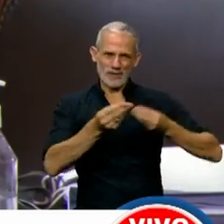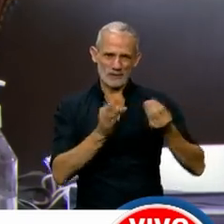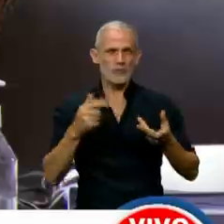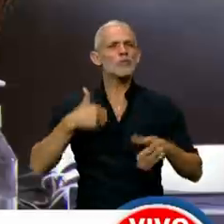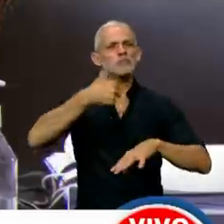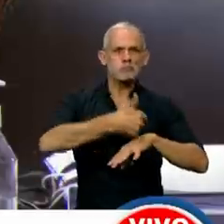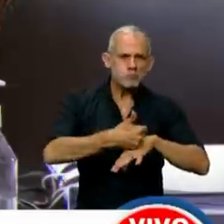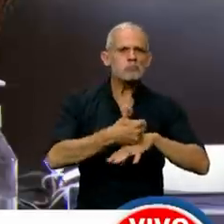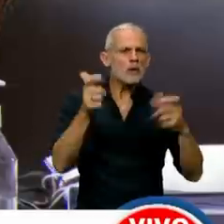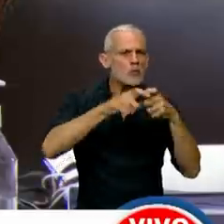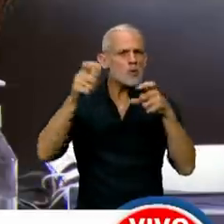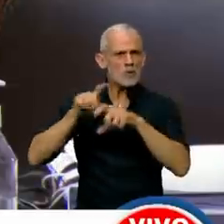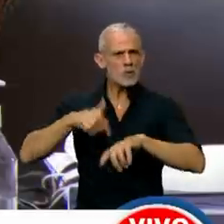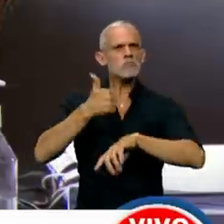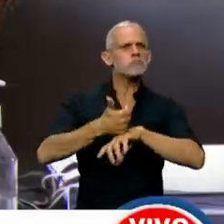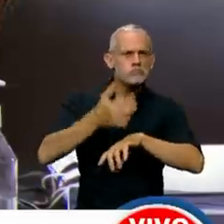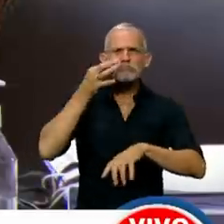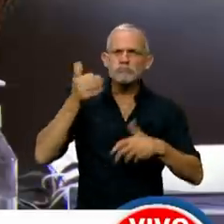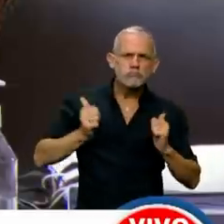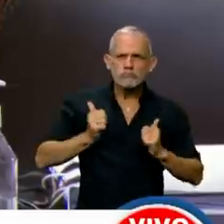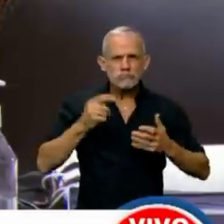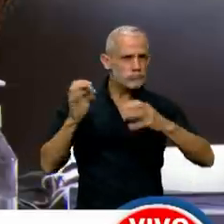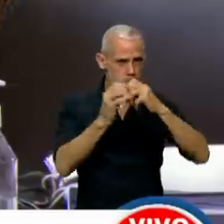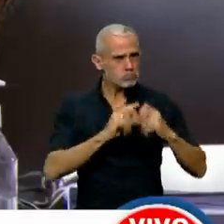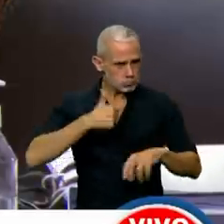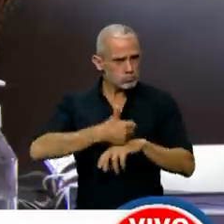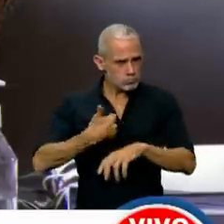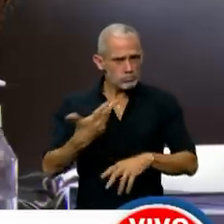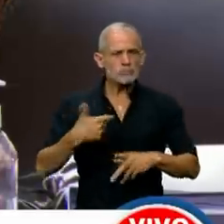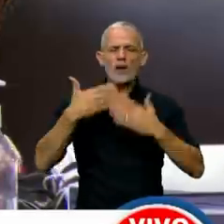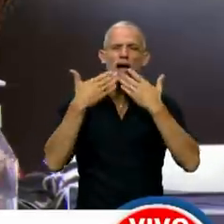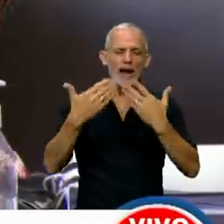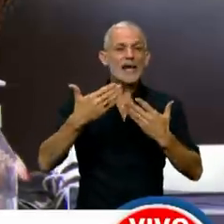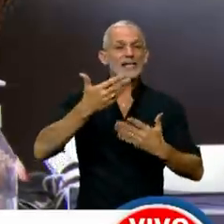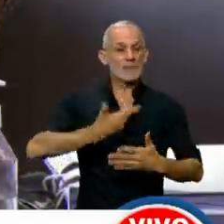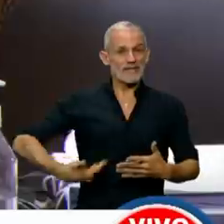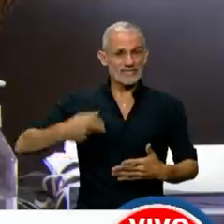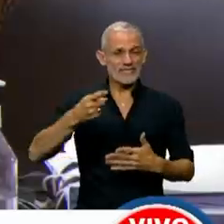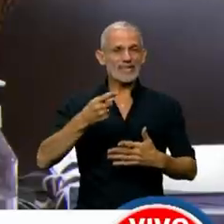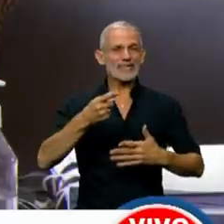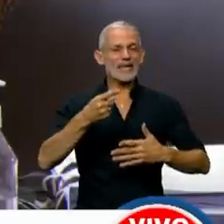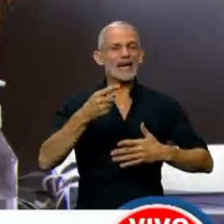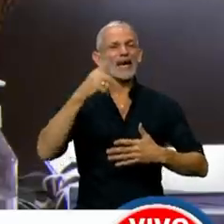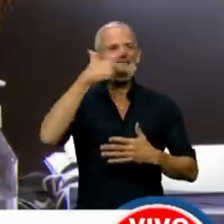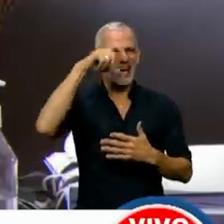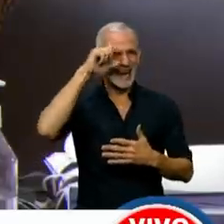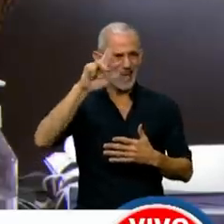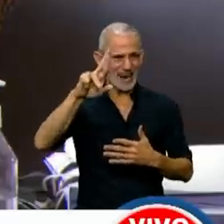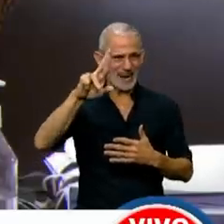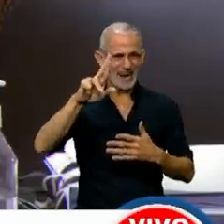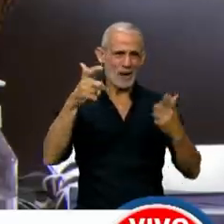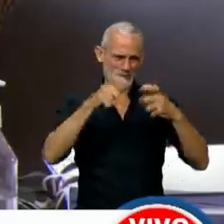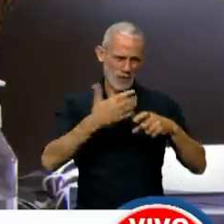participe en todas las reuniones en todos los debates al presidente carlos heller